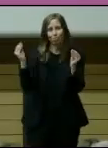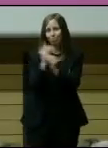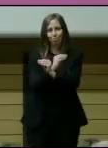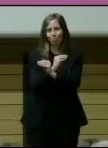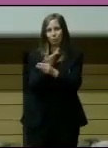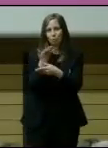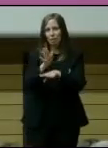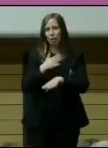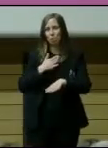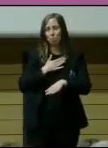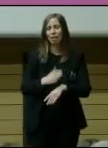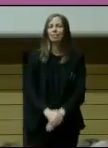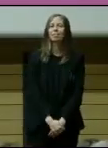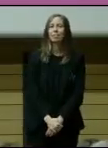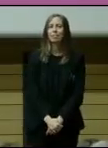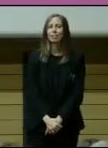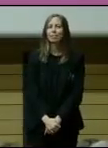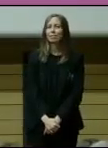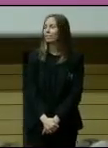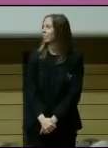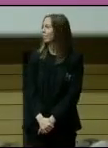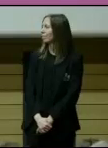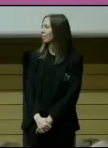Claro. Eso estaba quedando con todo de animaciones.